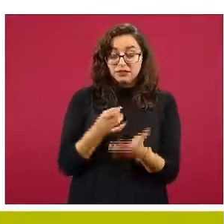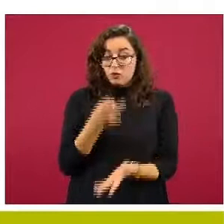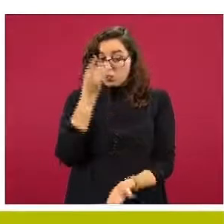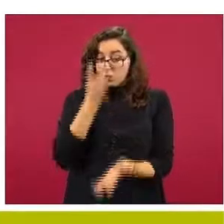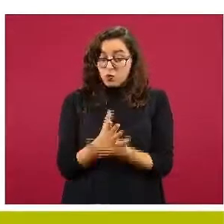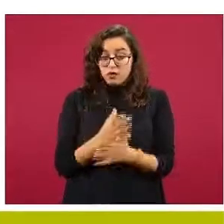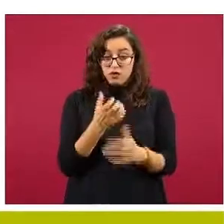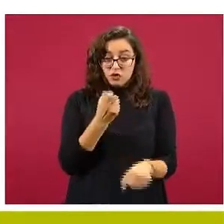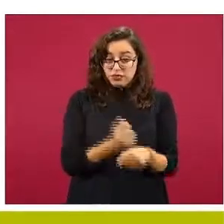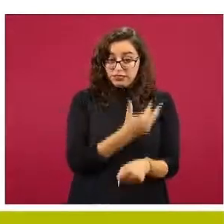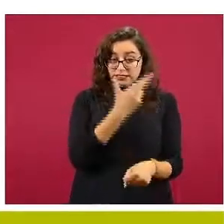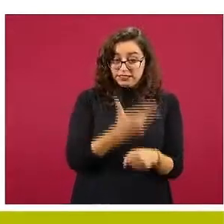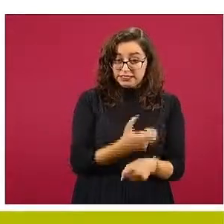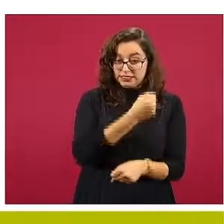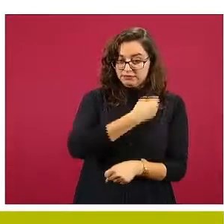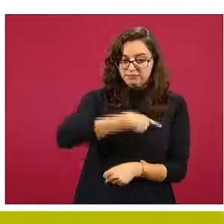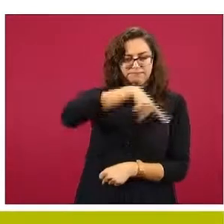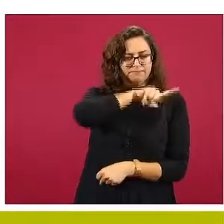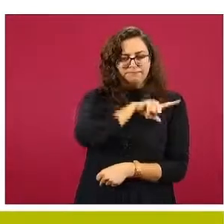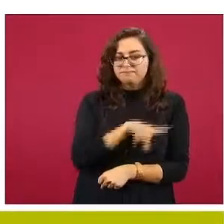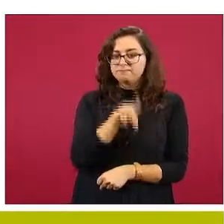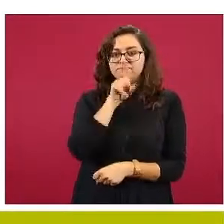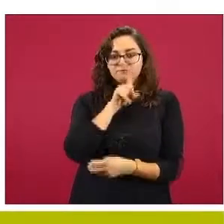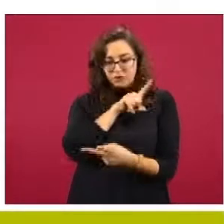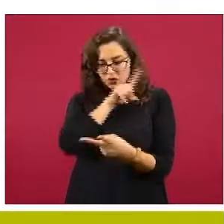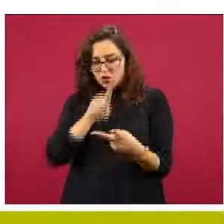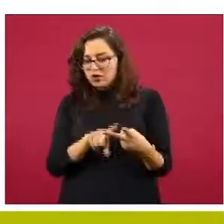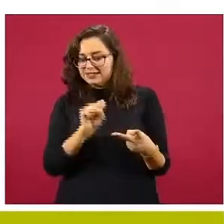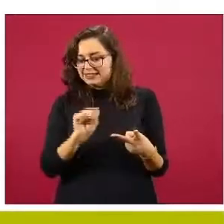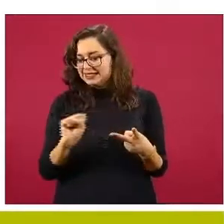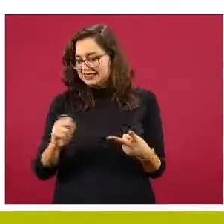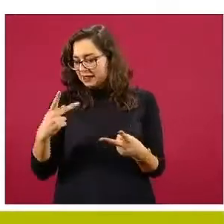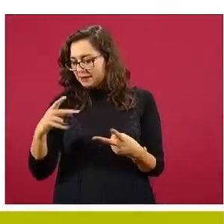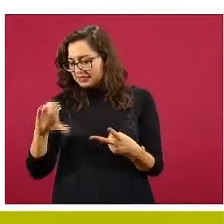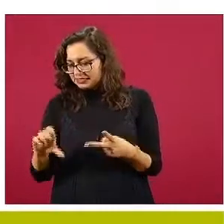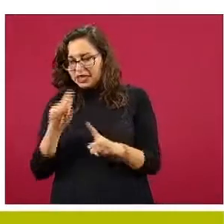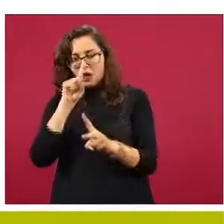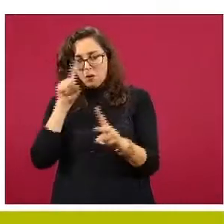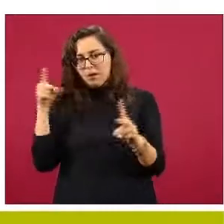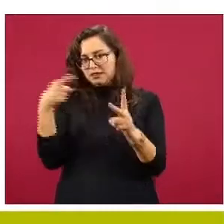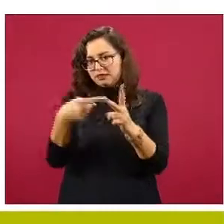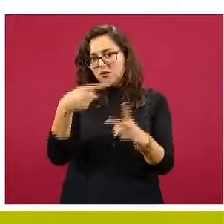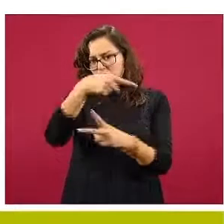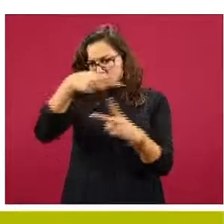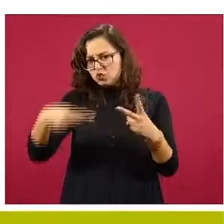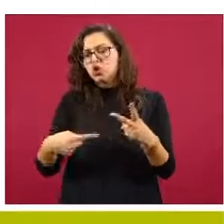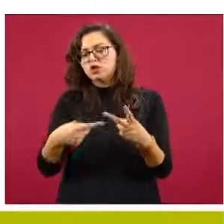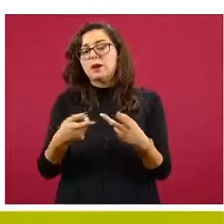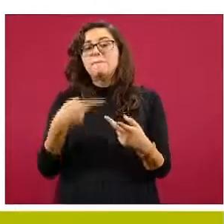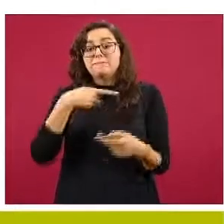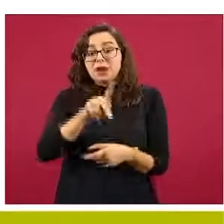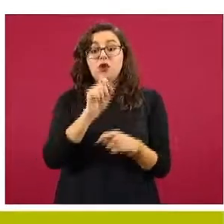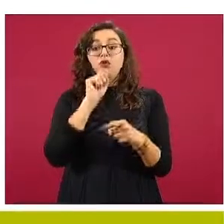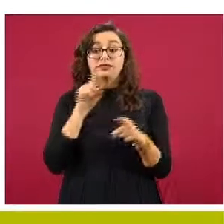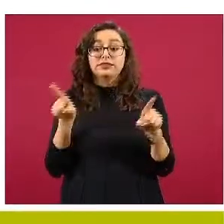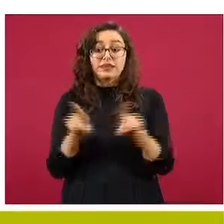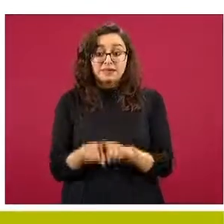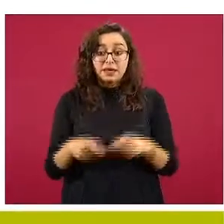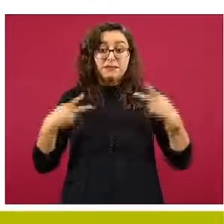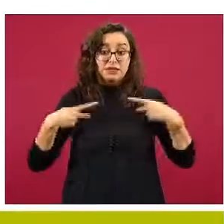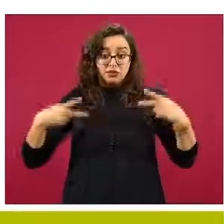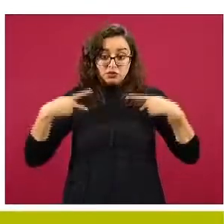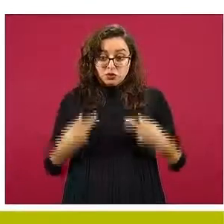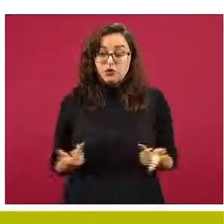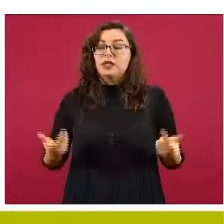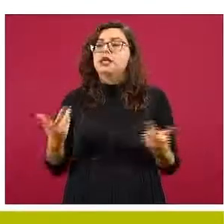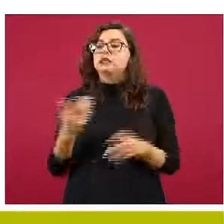ese objetivo, claro, también la Secretaría de Seguridad va hacia ese objetivo, claro. La integración de los recursos humanos y materiales,